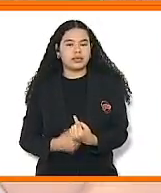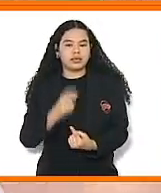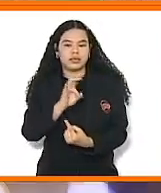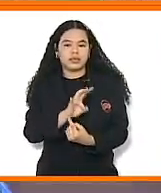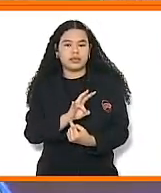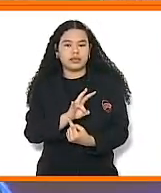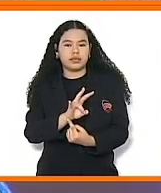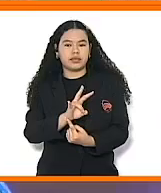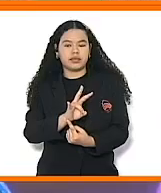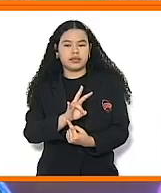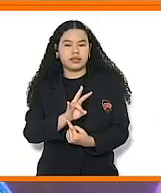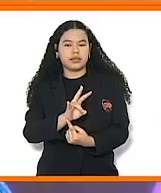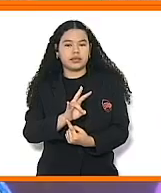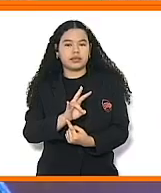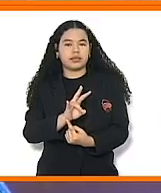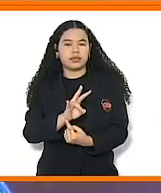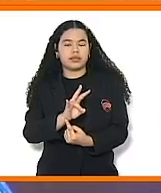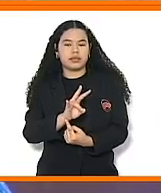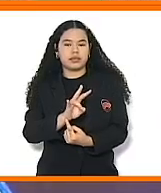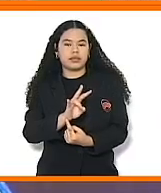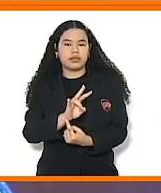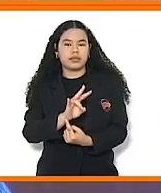7. Segundo dígito,